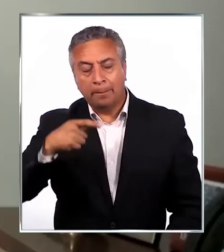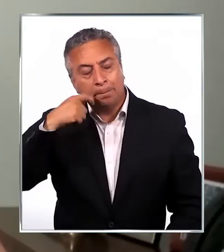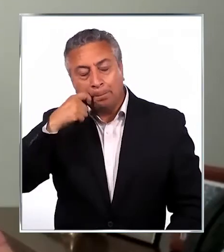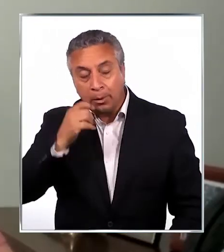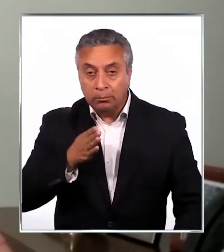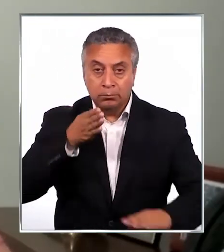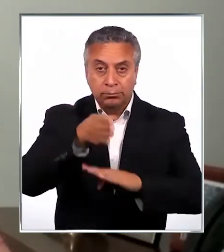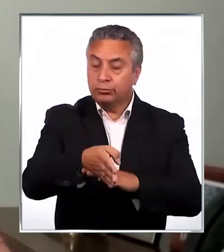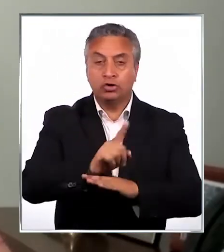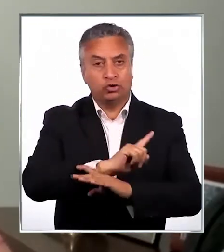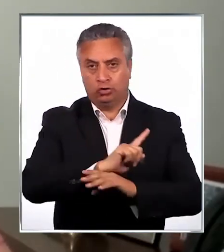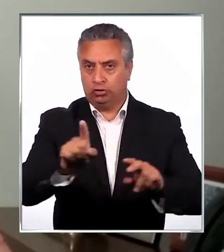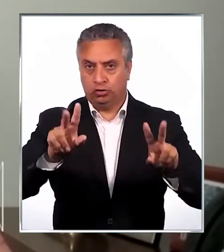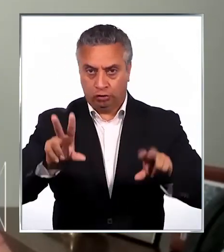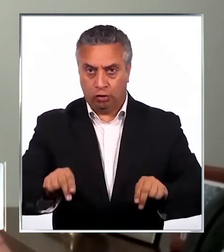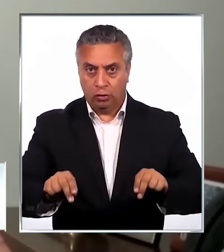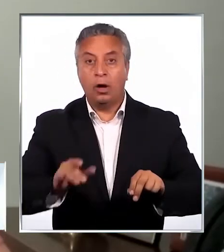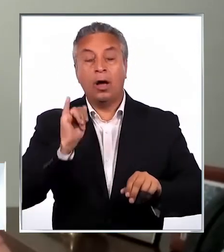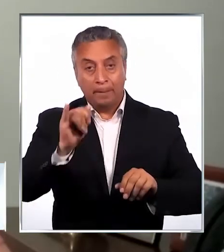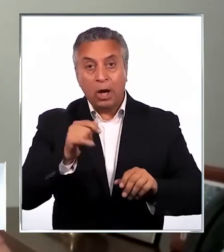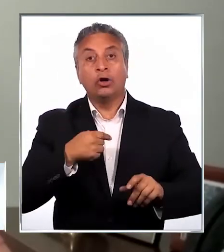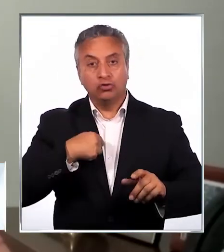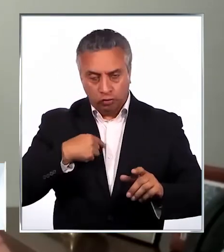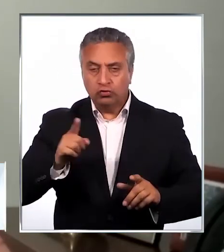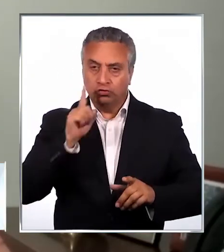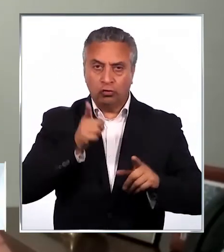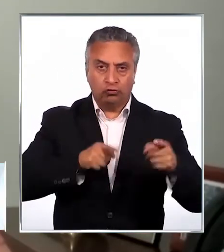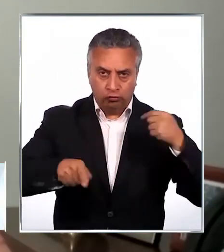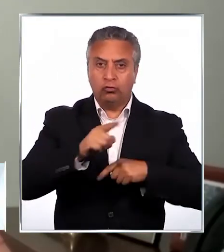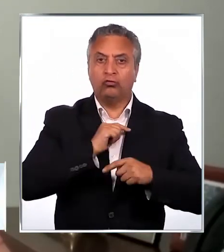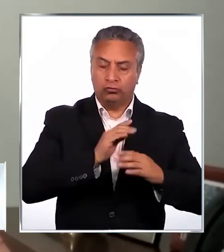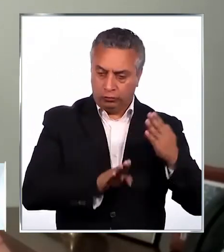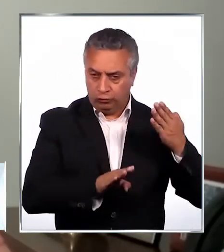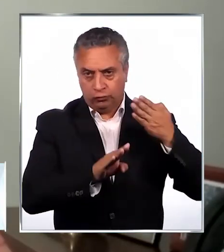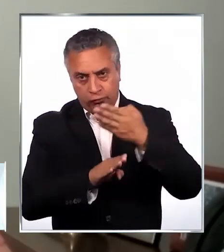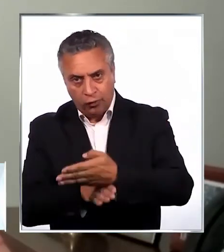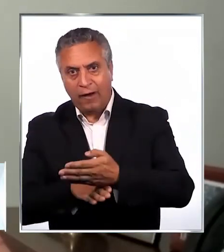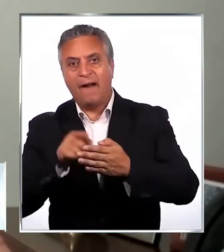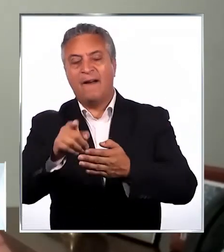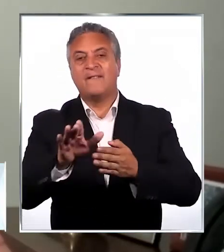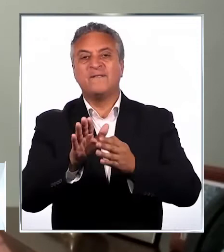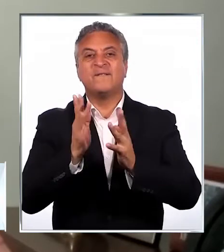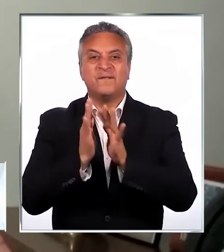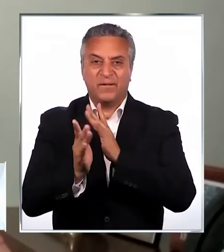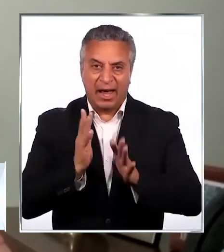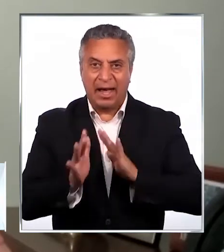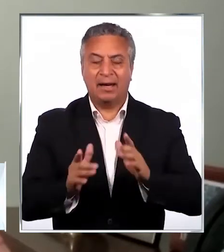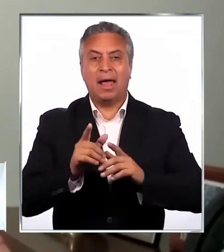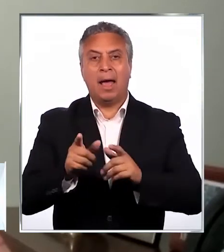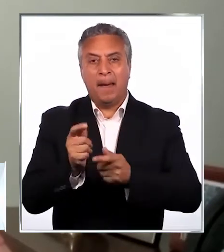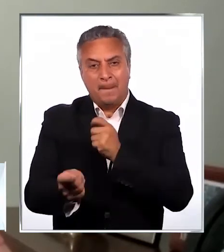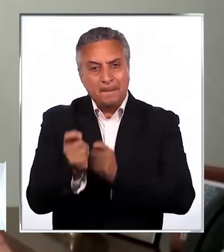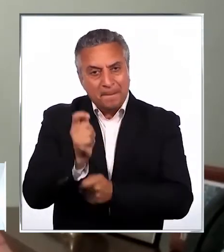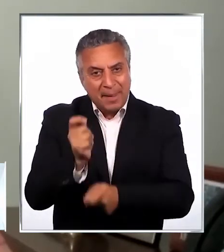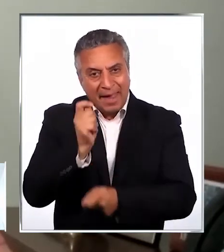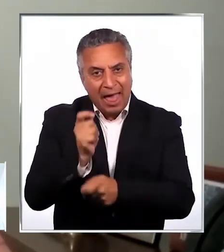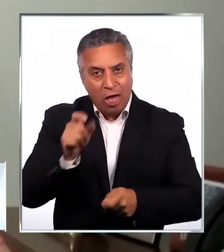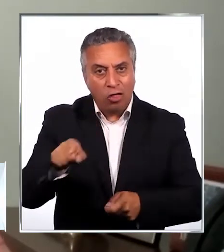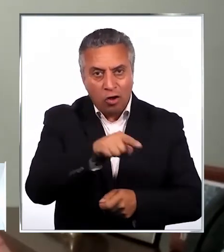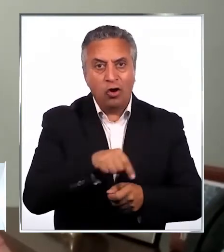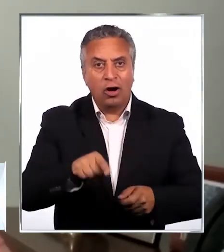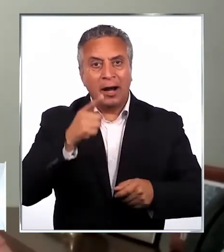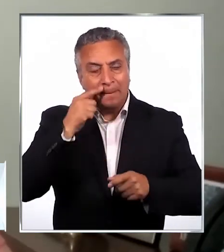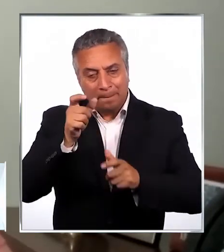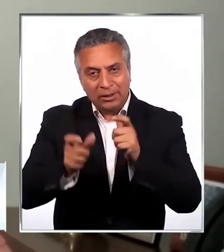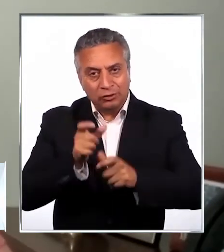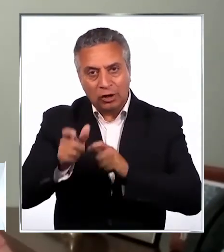trámite presencial no, aunque estamos haciendo operativos para acercarnos a las ferias, a las caletas de pescadores, a los lugares de los agricultores,